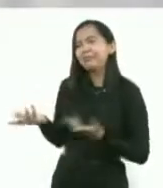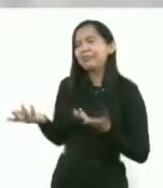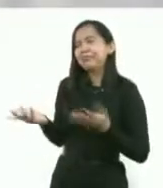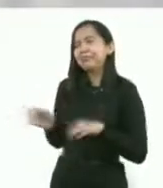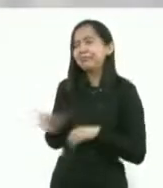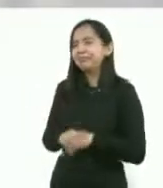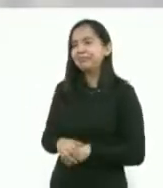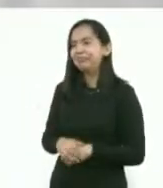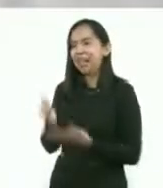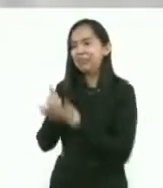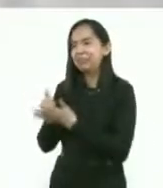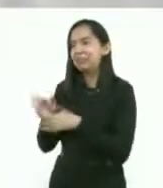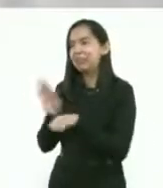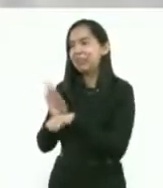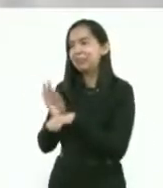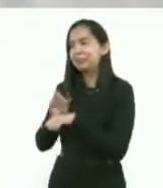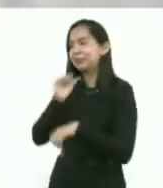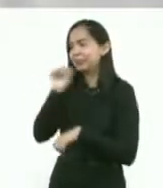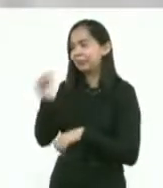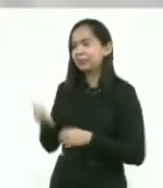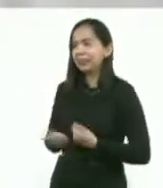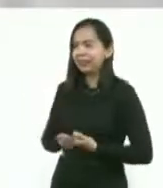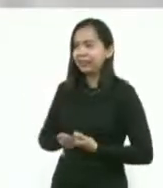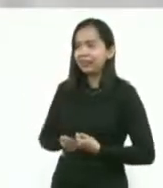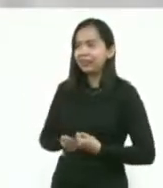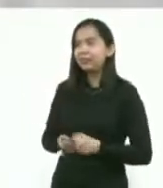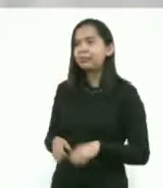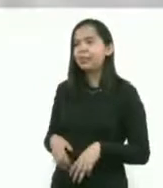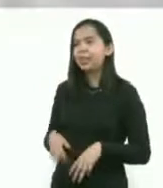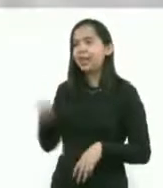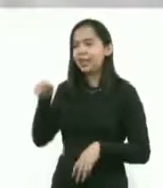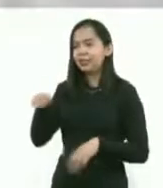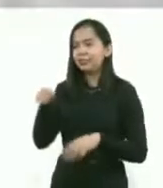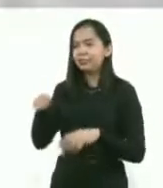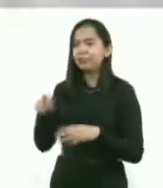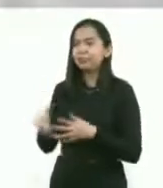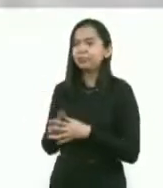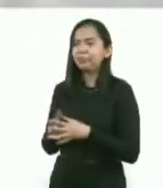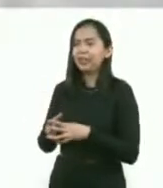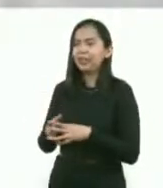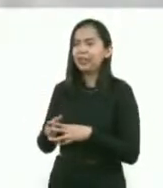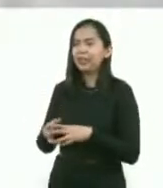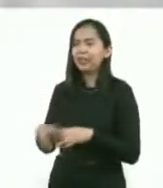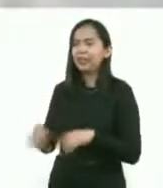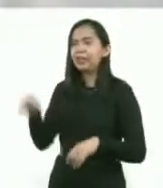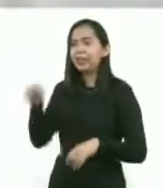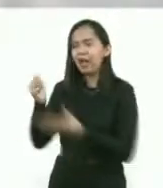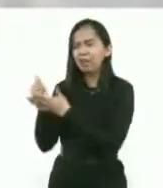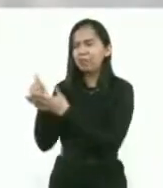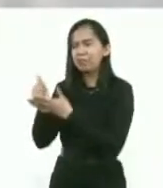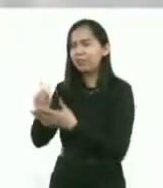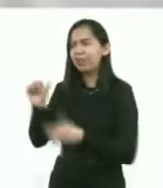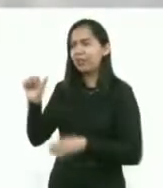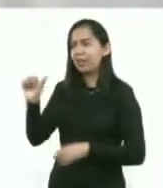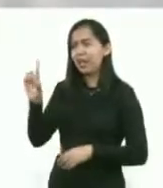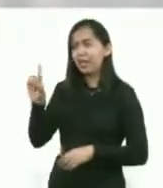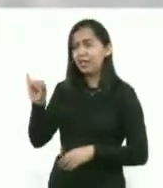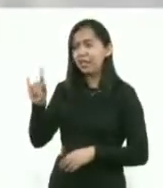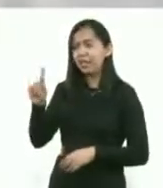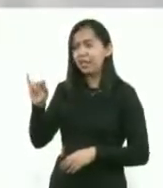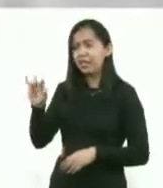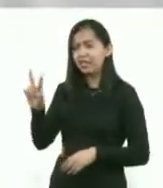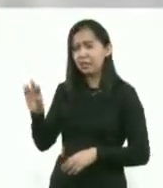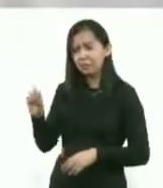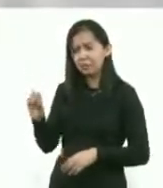verdad, porque las condiciones de la máquina no hacen que el aditivo realmente